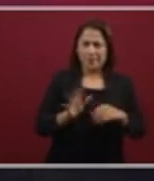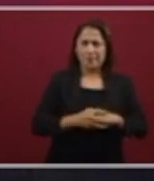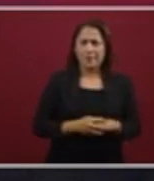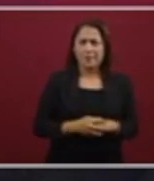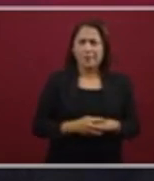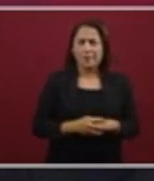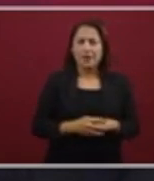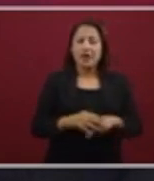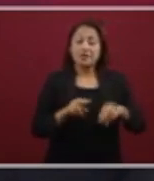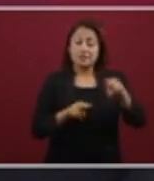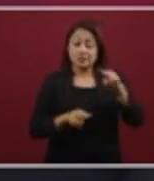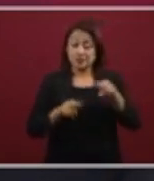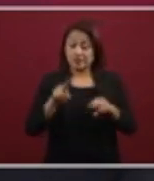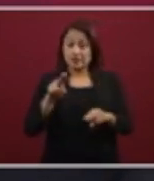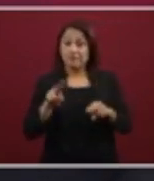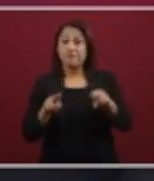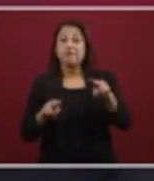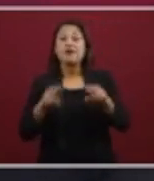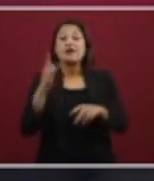hay niveles.